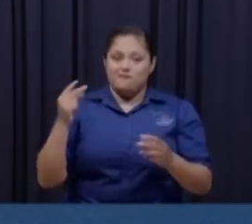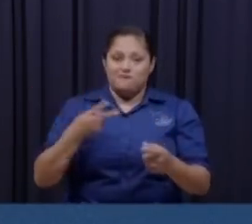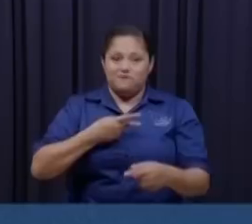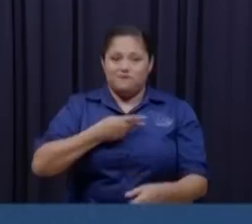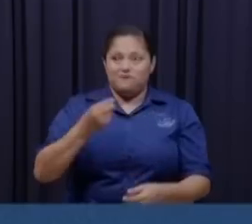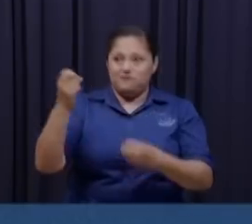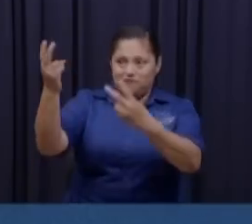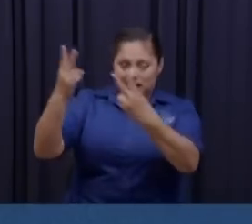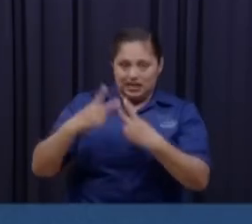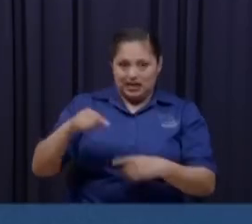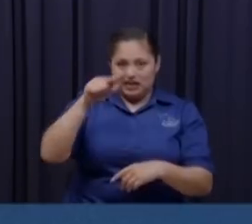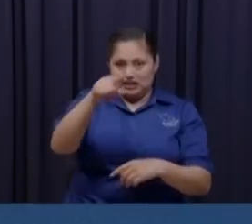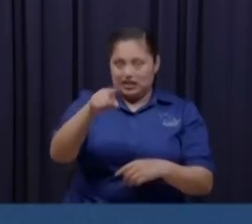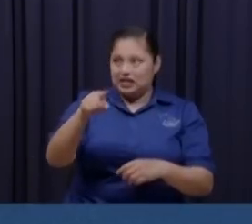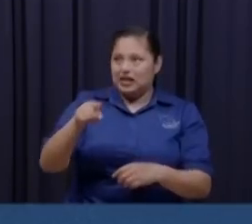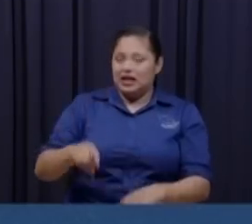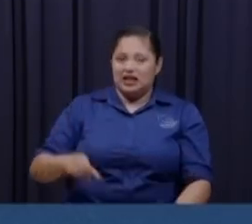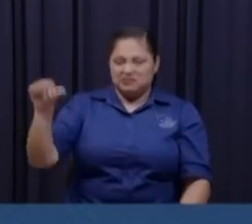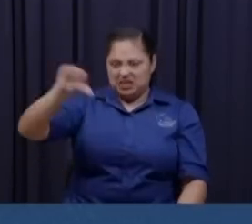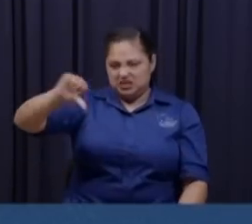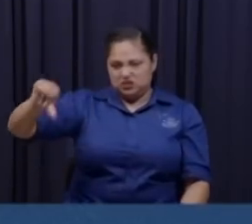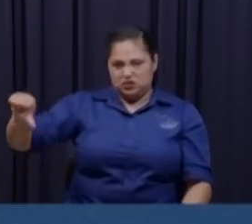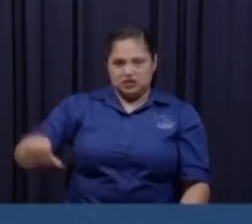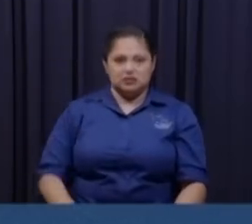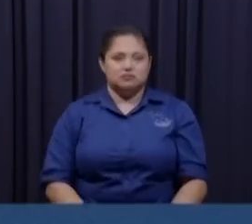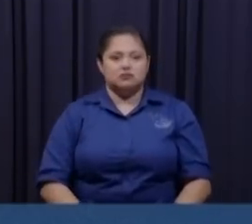estas maldiciones. Vamos a ver esta.